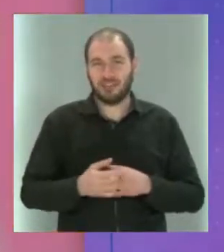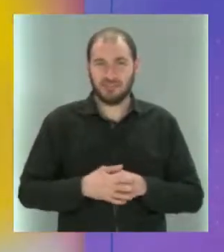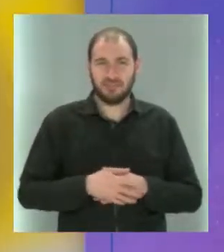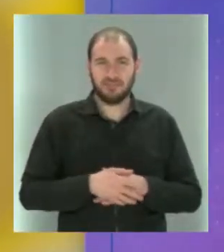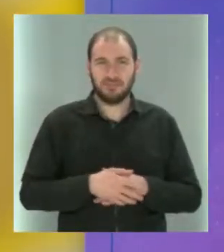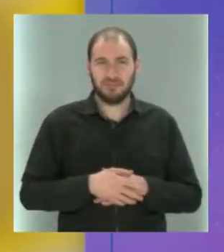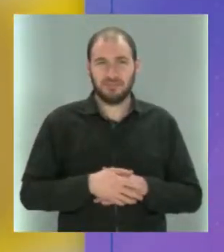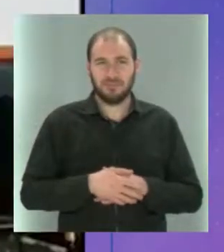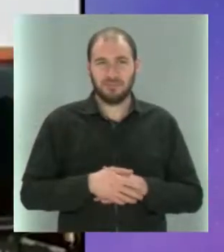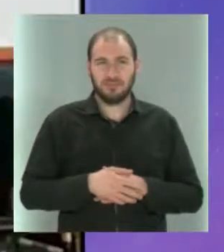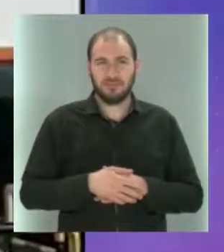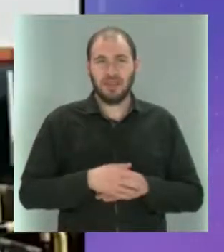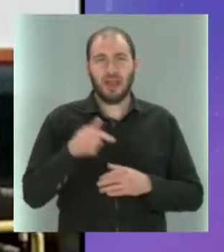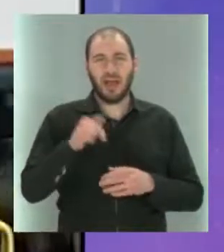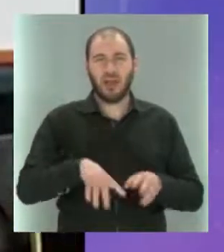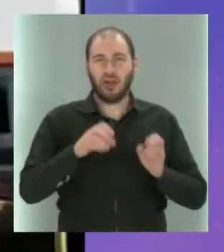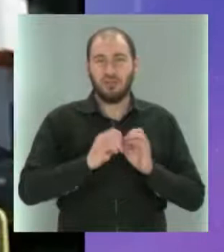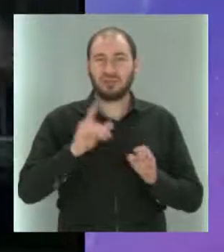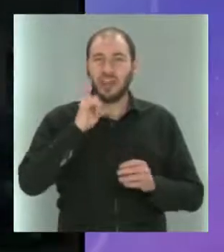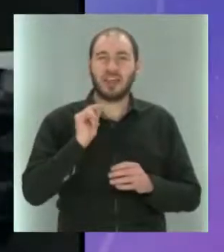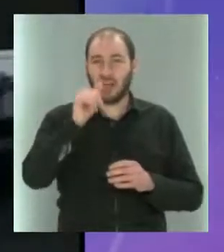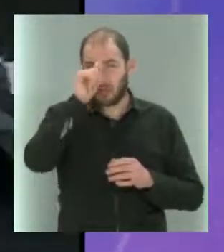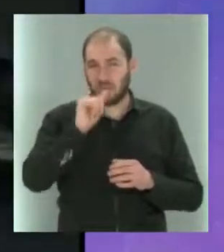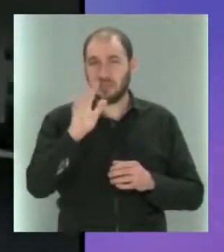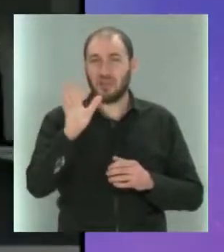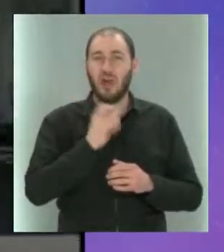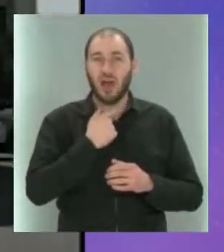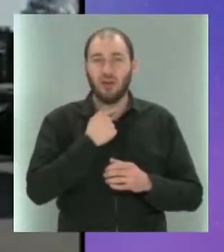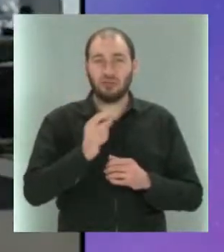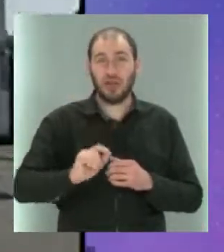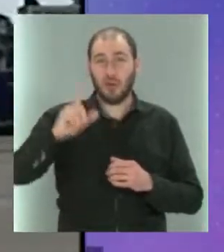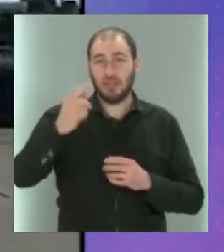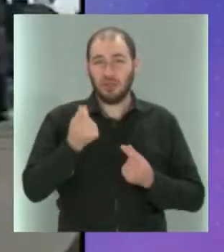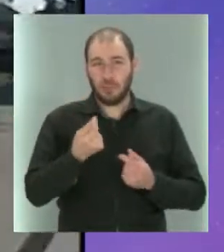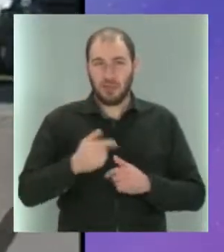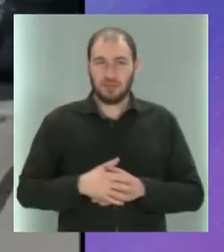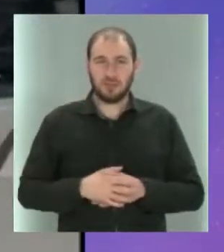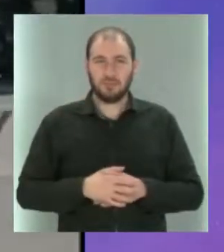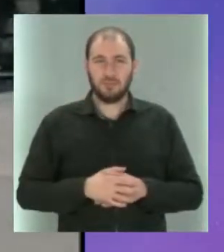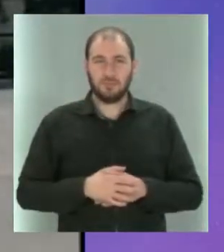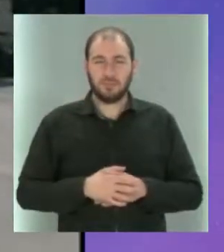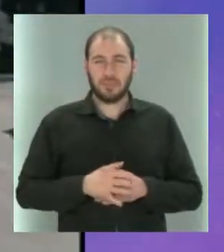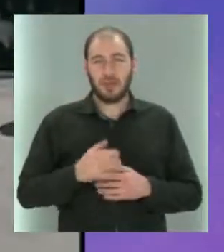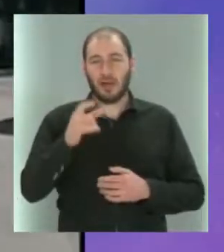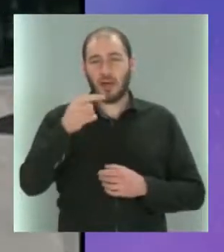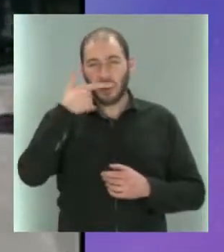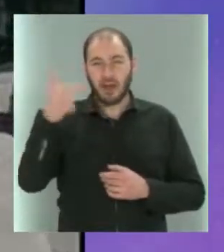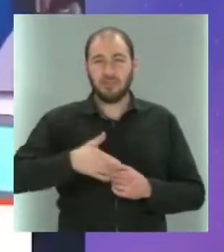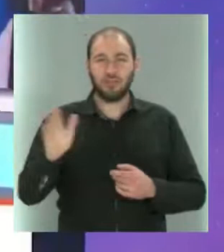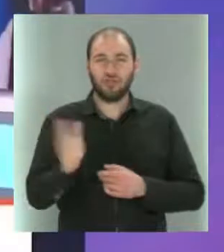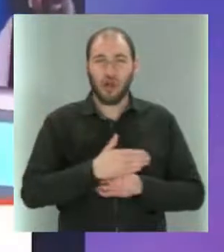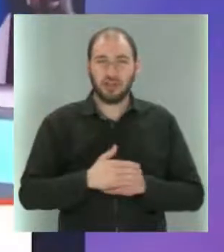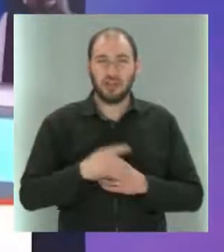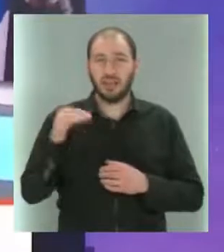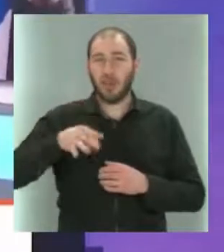fácil. En el comienzo del día domingo 5 de agosto hubo un aumento de precios para todos los combustibles. Este